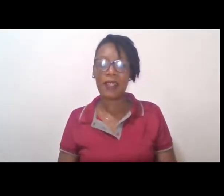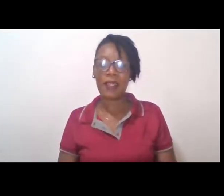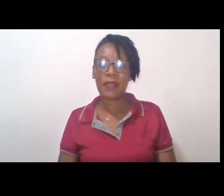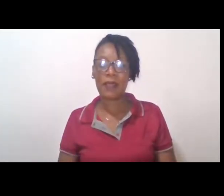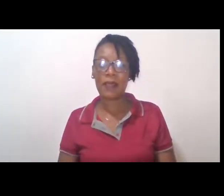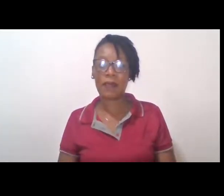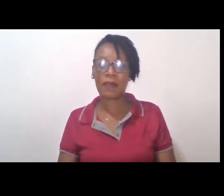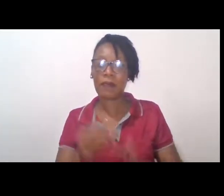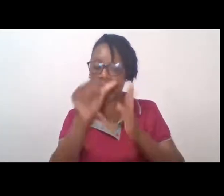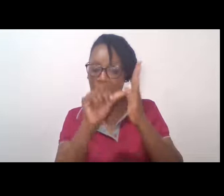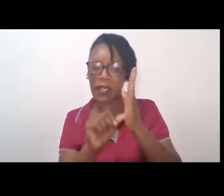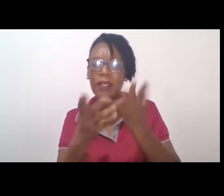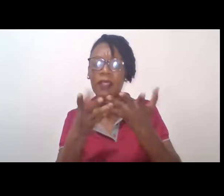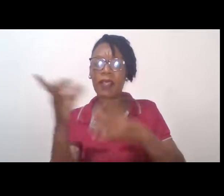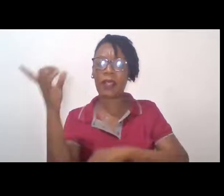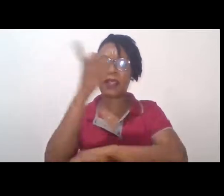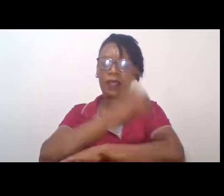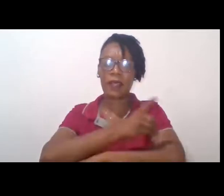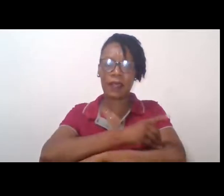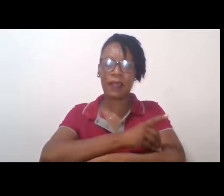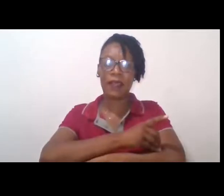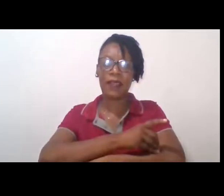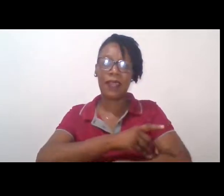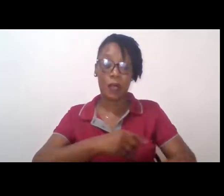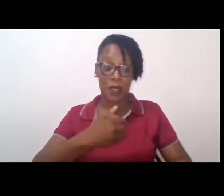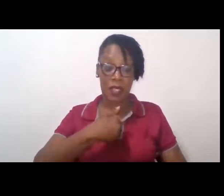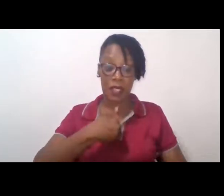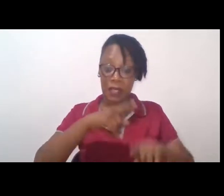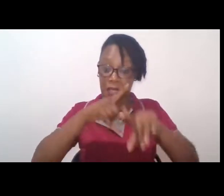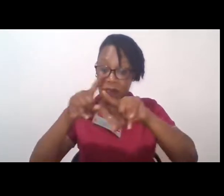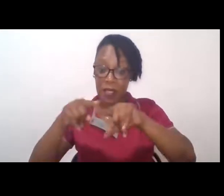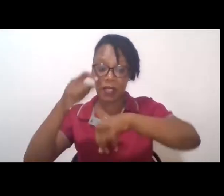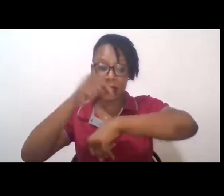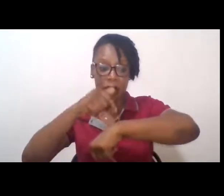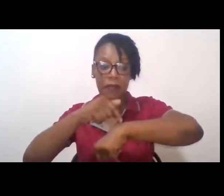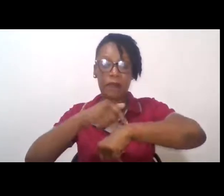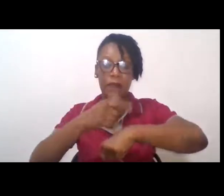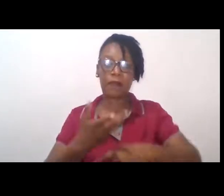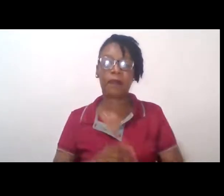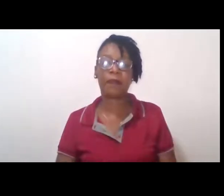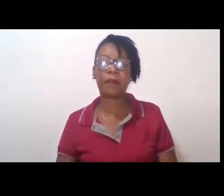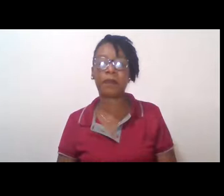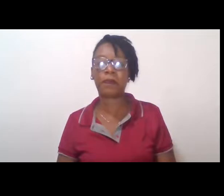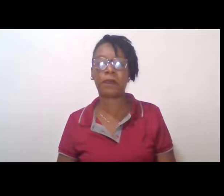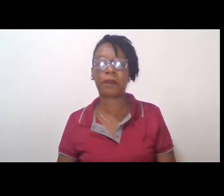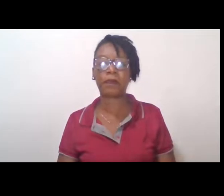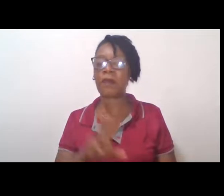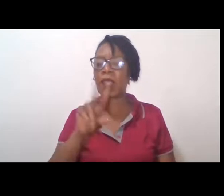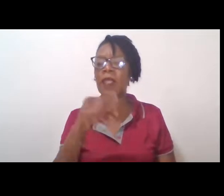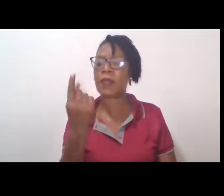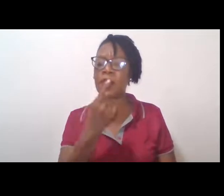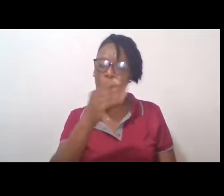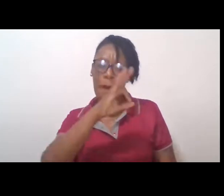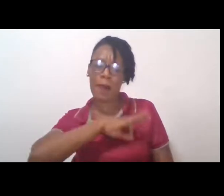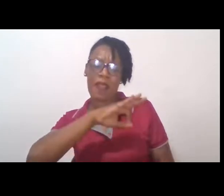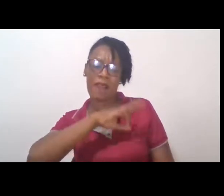del día, que es los diferentes, porque ustedes lo tienen por diferentes momentos, entonces tengamos uno en estos diferentes momentos. Eso no solo va a beneficiar a los chicos con